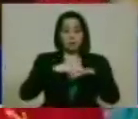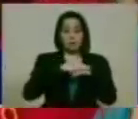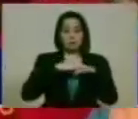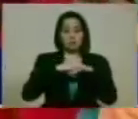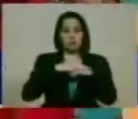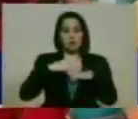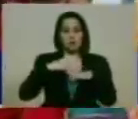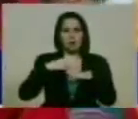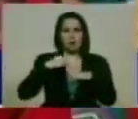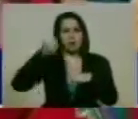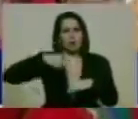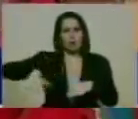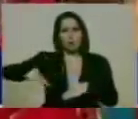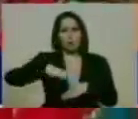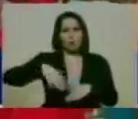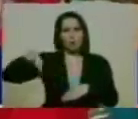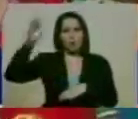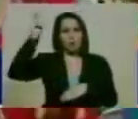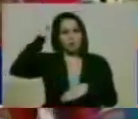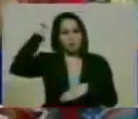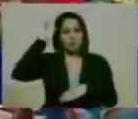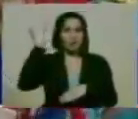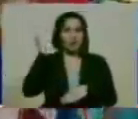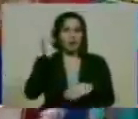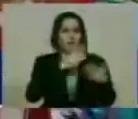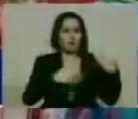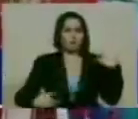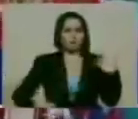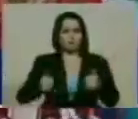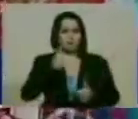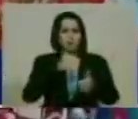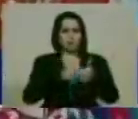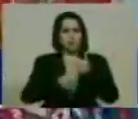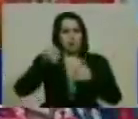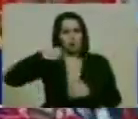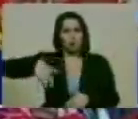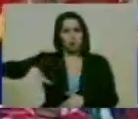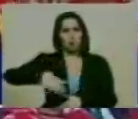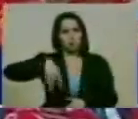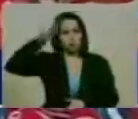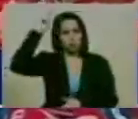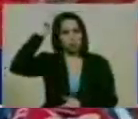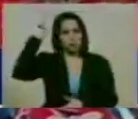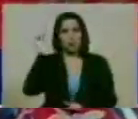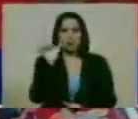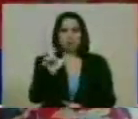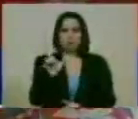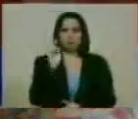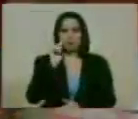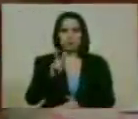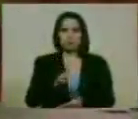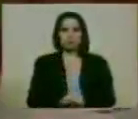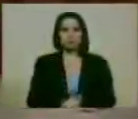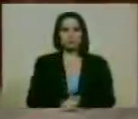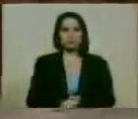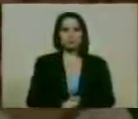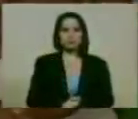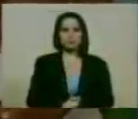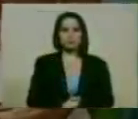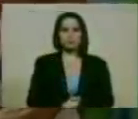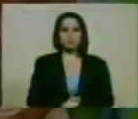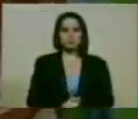Pueblos Indígenas y vicepresidenta de Pueblos Indígenas del Partido Socialista Unido de